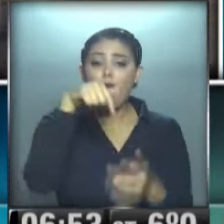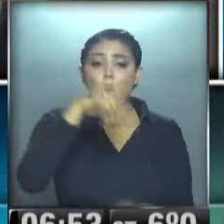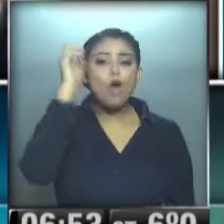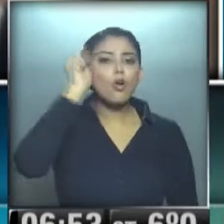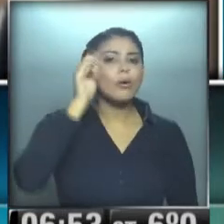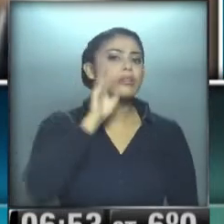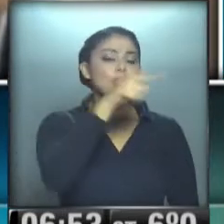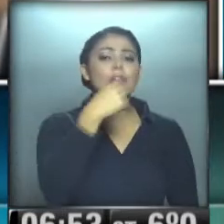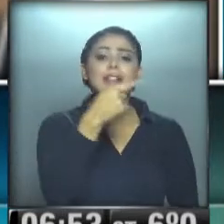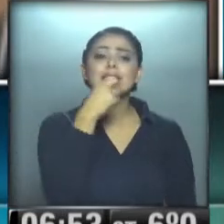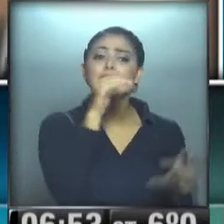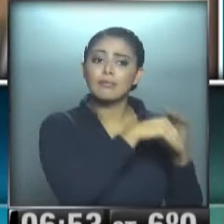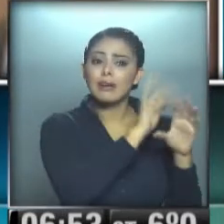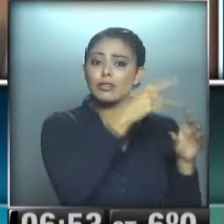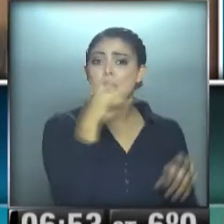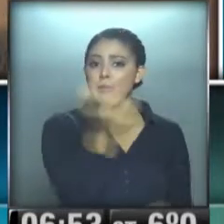si los embarga a pedido de los buitres.